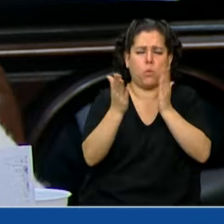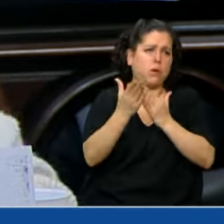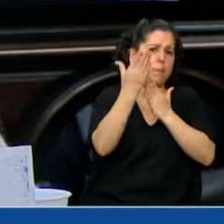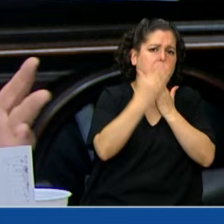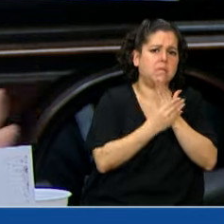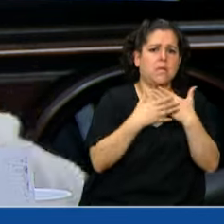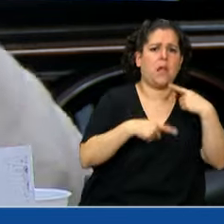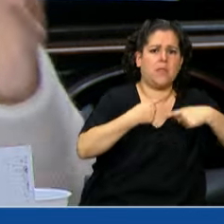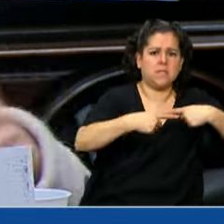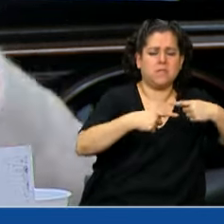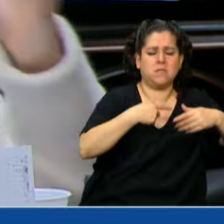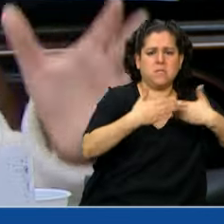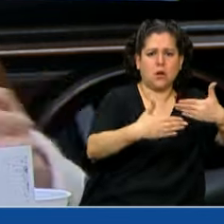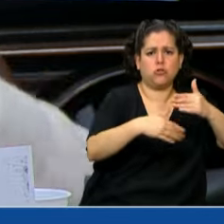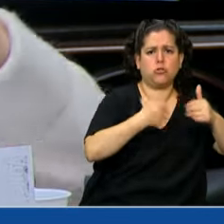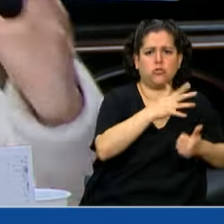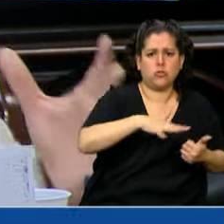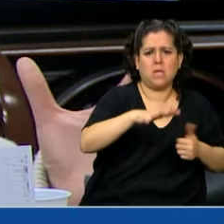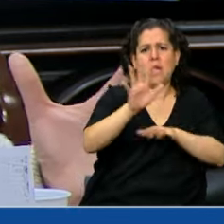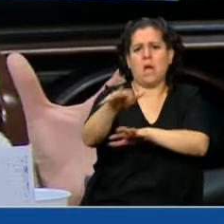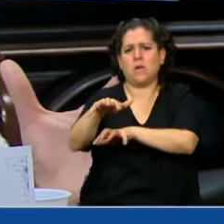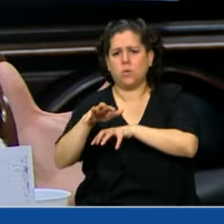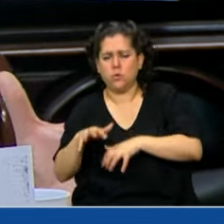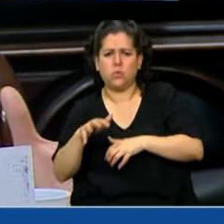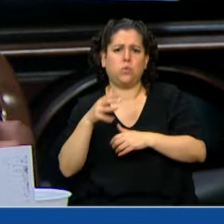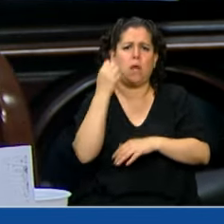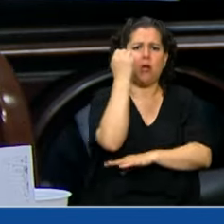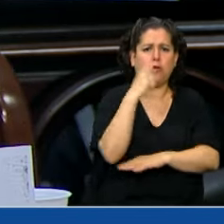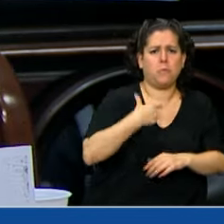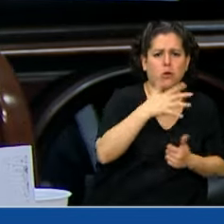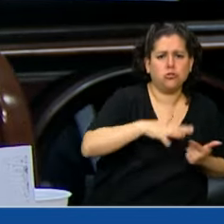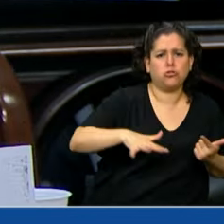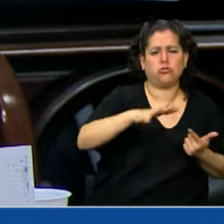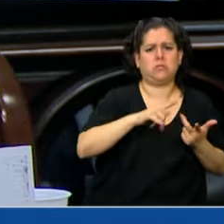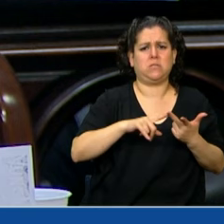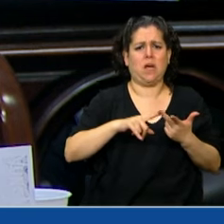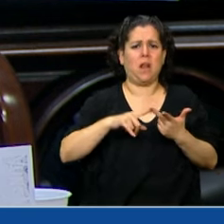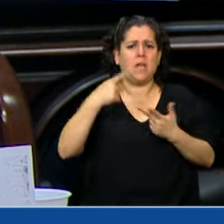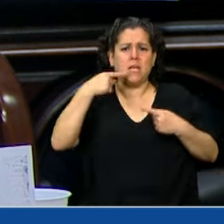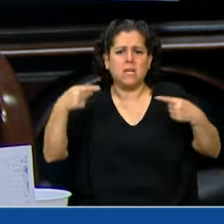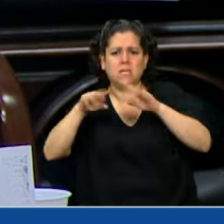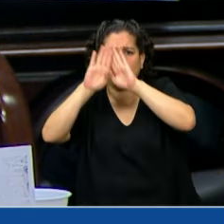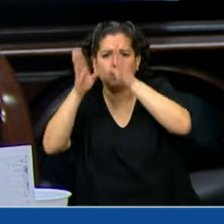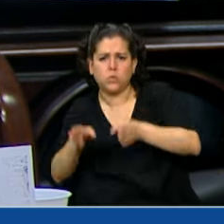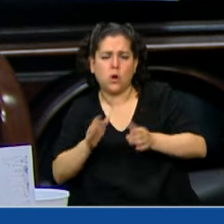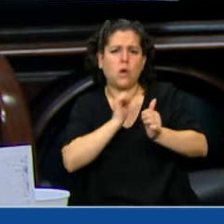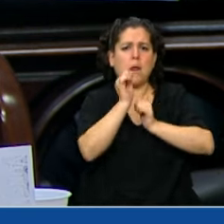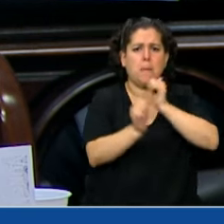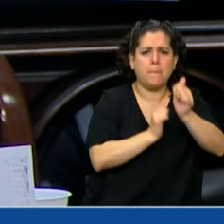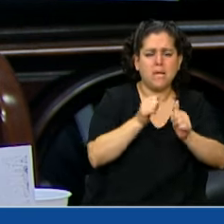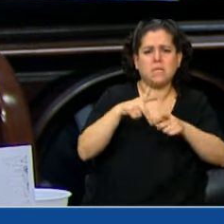del Ministerio de desarrollo social de salud agricultura el consejo económico social Las instituciones y empresas científicas y